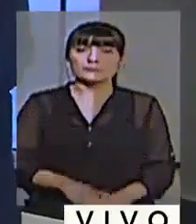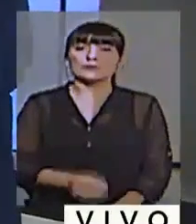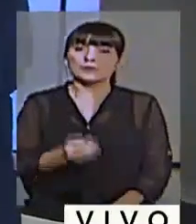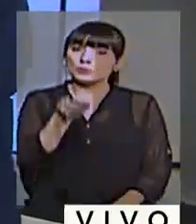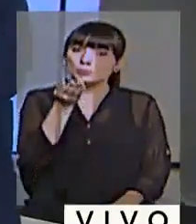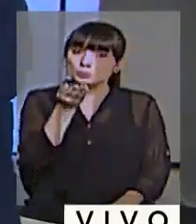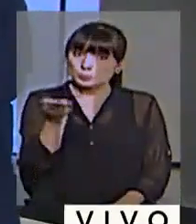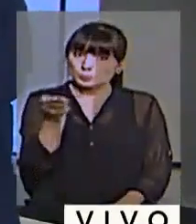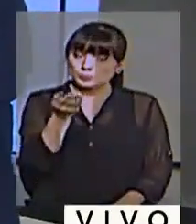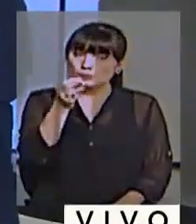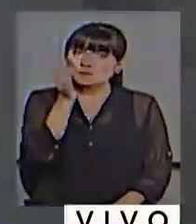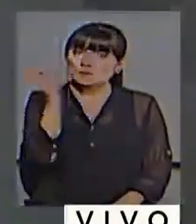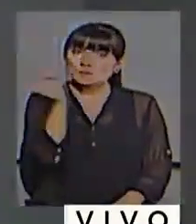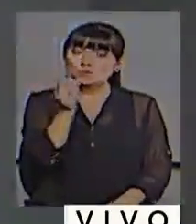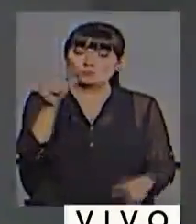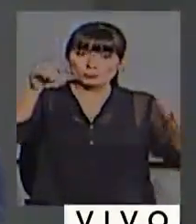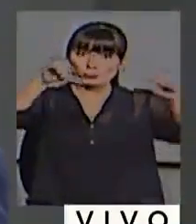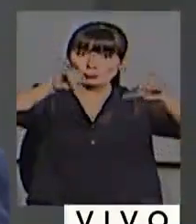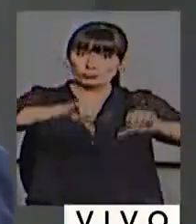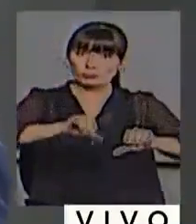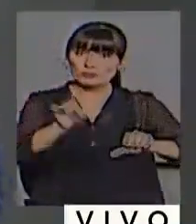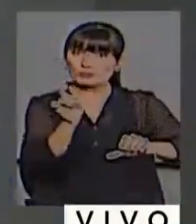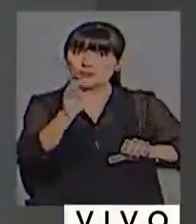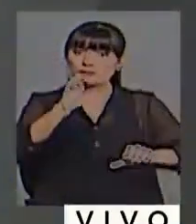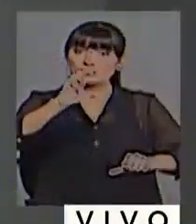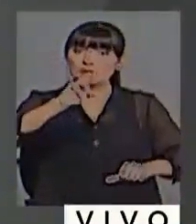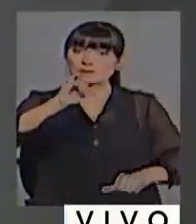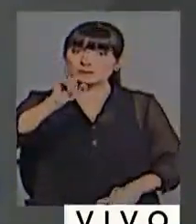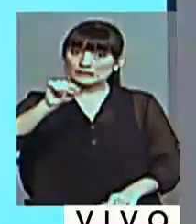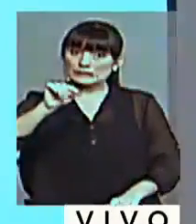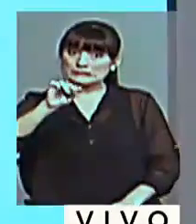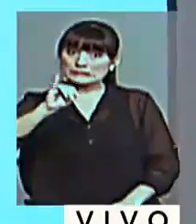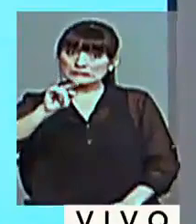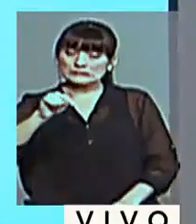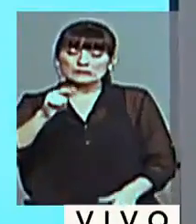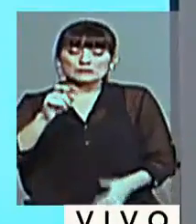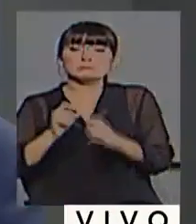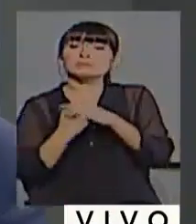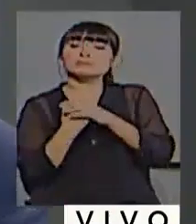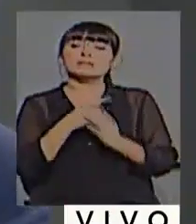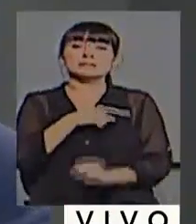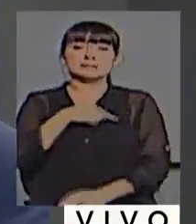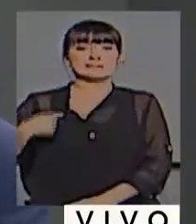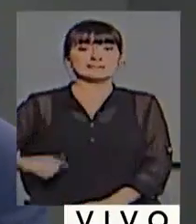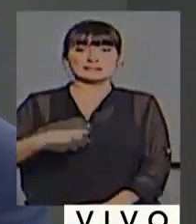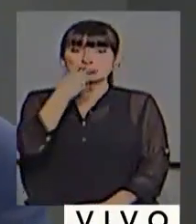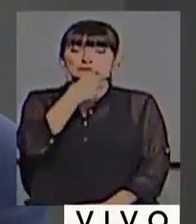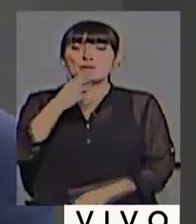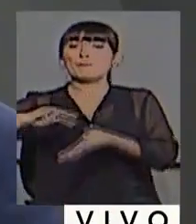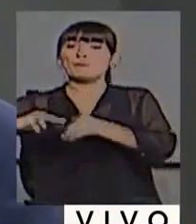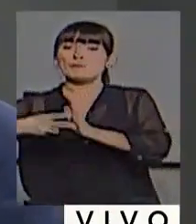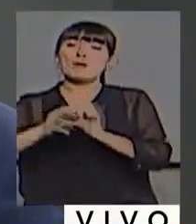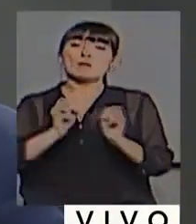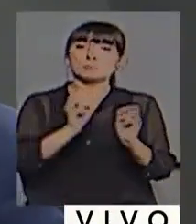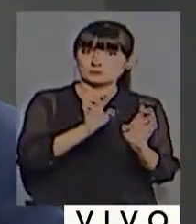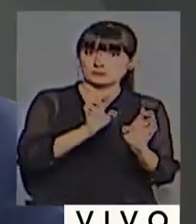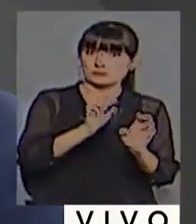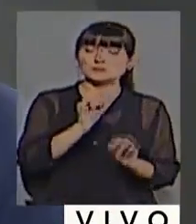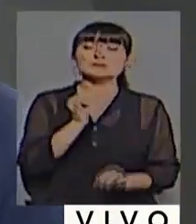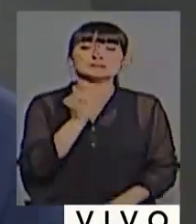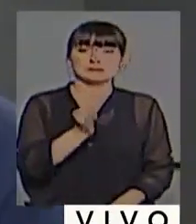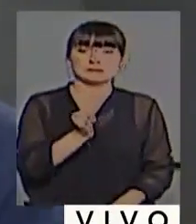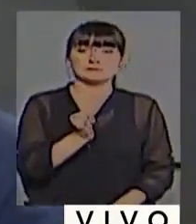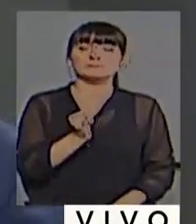crisis viene del chino problema y oportunidad. Así es. ¿Cuántas oportunidades se le han pasado a la Nueva Mayoría en este